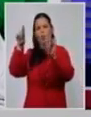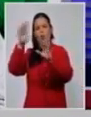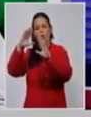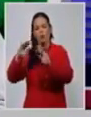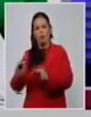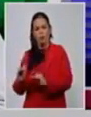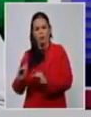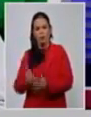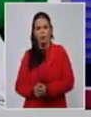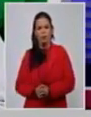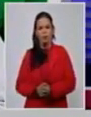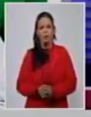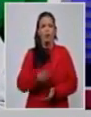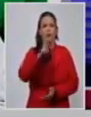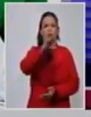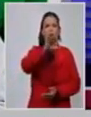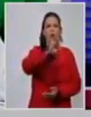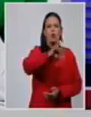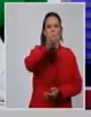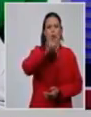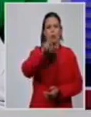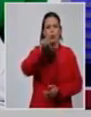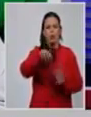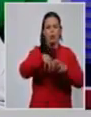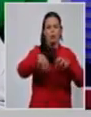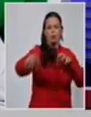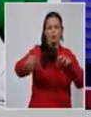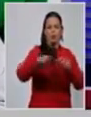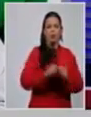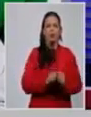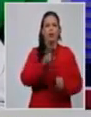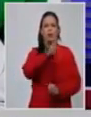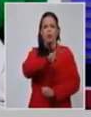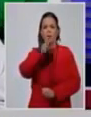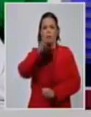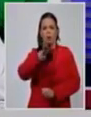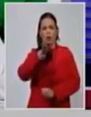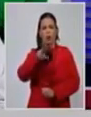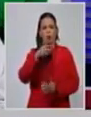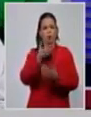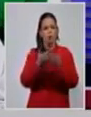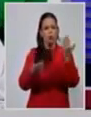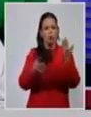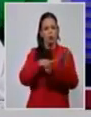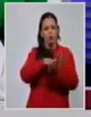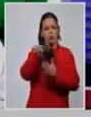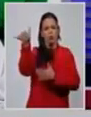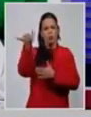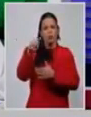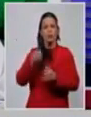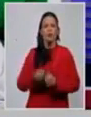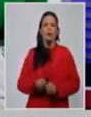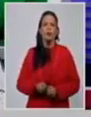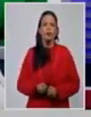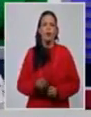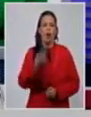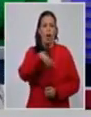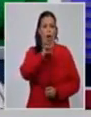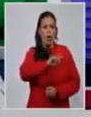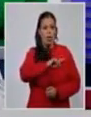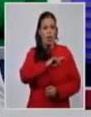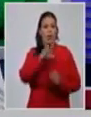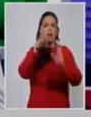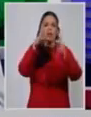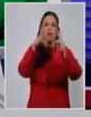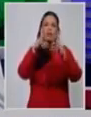32 que han retornado a sus países con el diagnóstico. Ayer una cifra de alta que